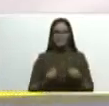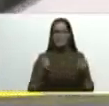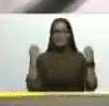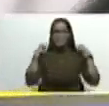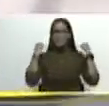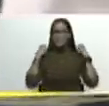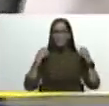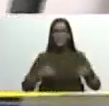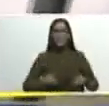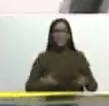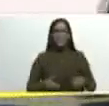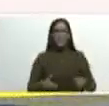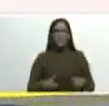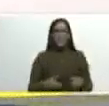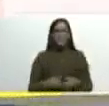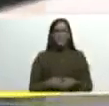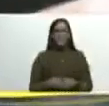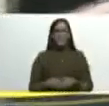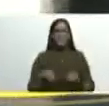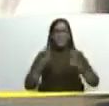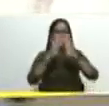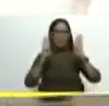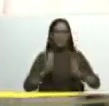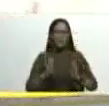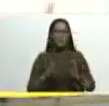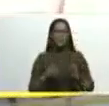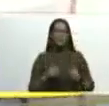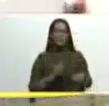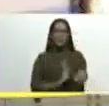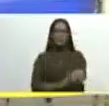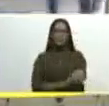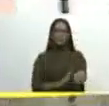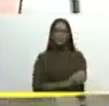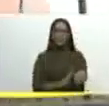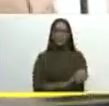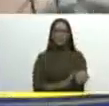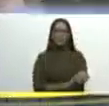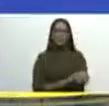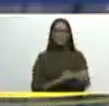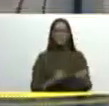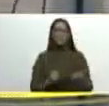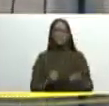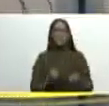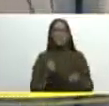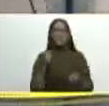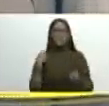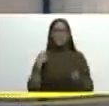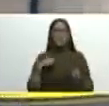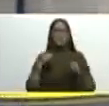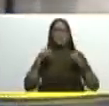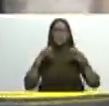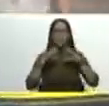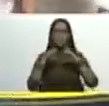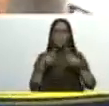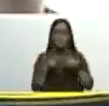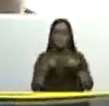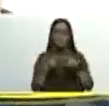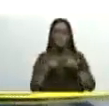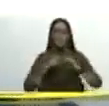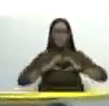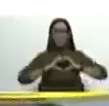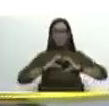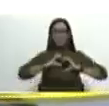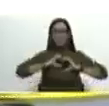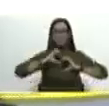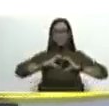también para hacer Holter y mapa de presión arterial, el ecocardiograma. Tenemos una imagen en movimiento. ¿Tienen los equipos de Holter? Sí, este es para mapa presión